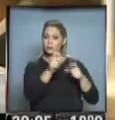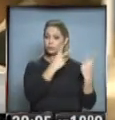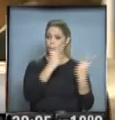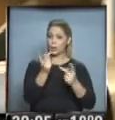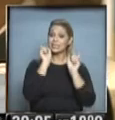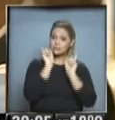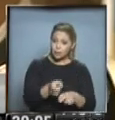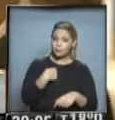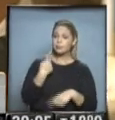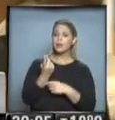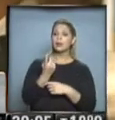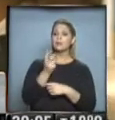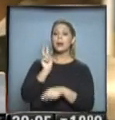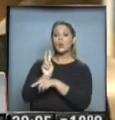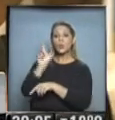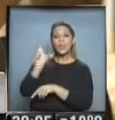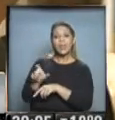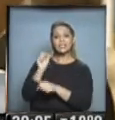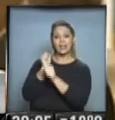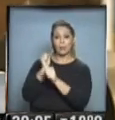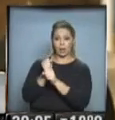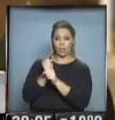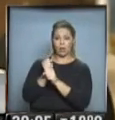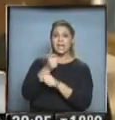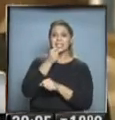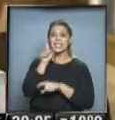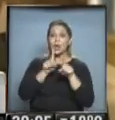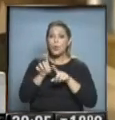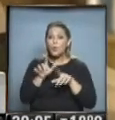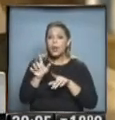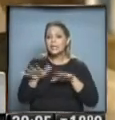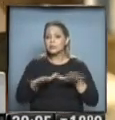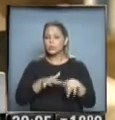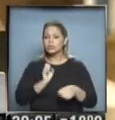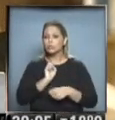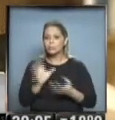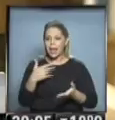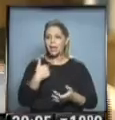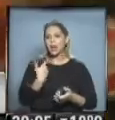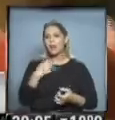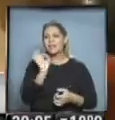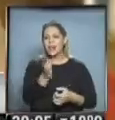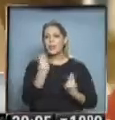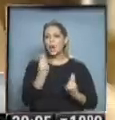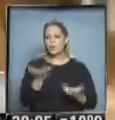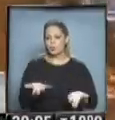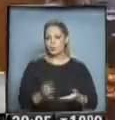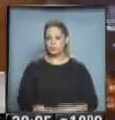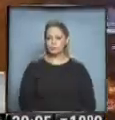y después también para proteger a los trabajadores, cosa que cuando ocurre algún hecho podamos saber rápidamente qué fue lo que ocurrió.